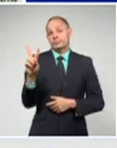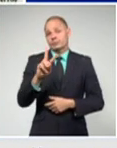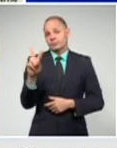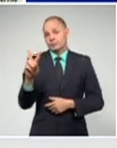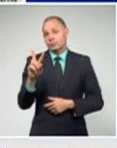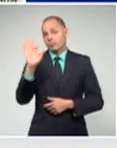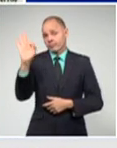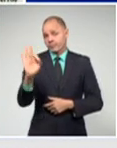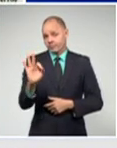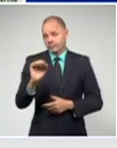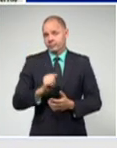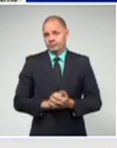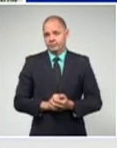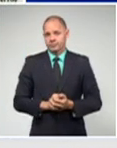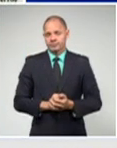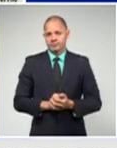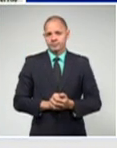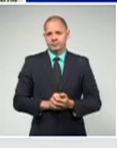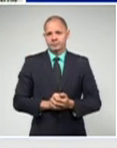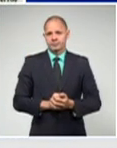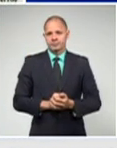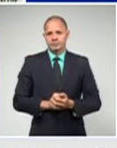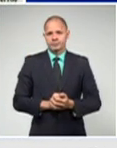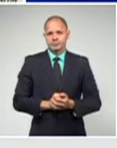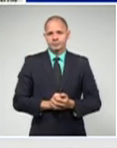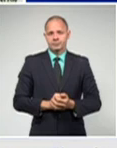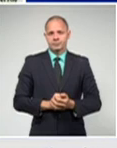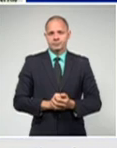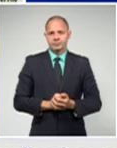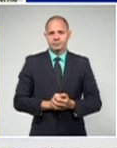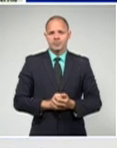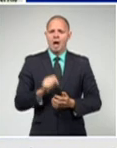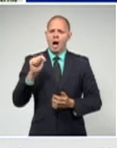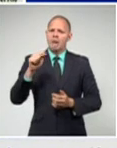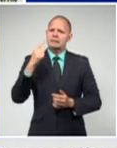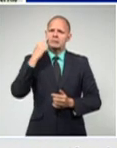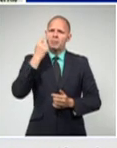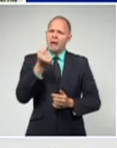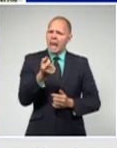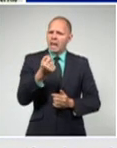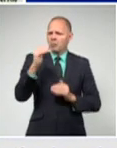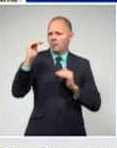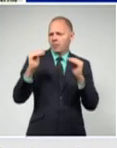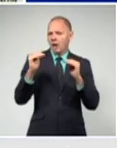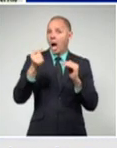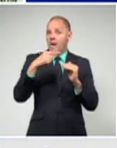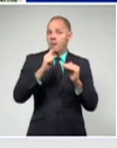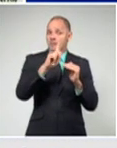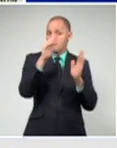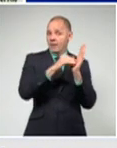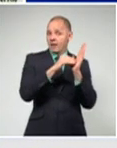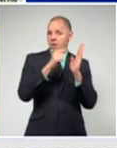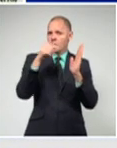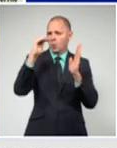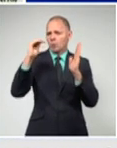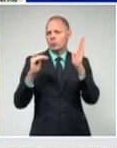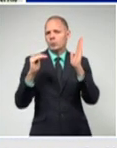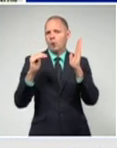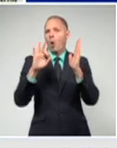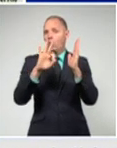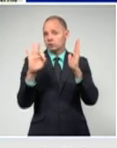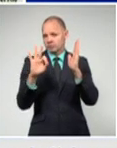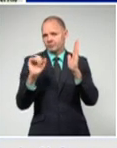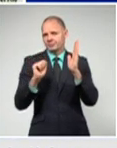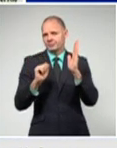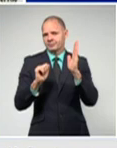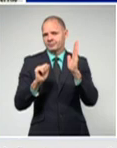822,9 por 100.000 habitantes. Inferior a la de ayer, ayer era de más de 1.000, pero de todas formas la más alta de